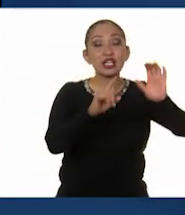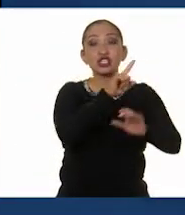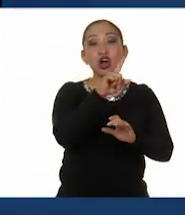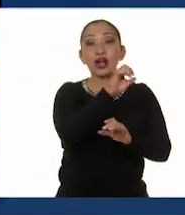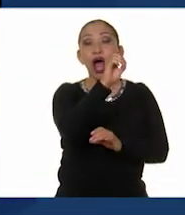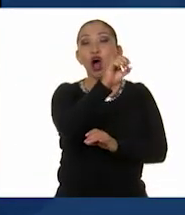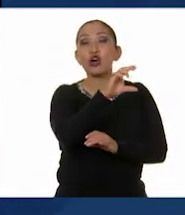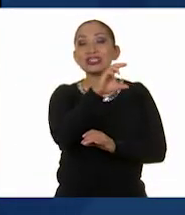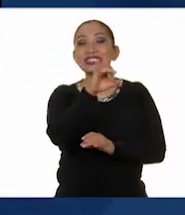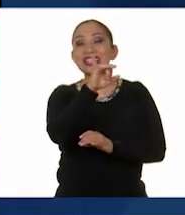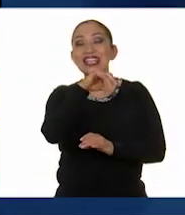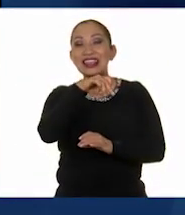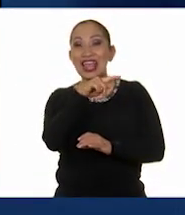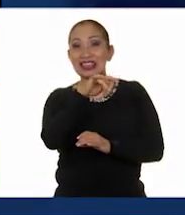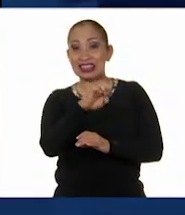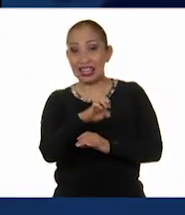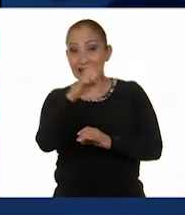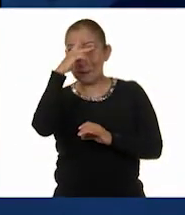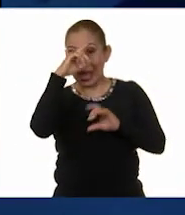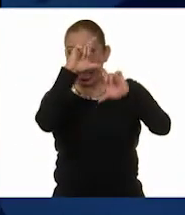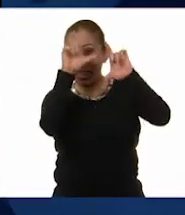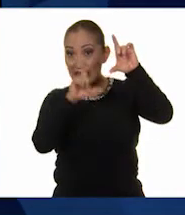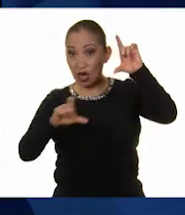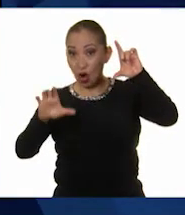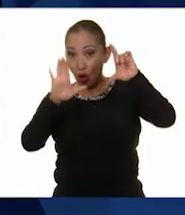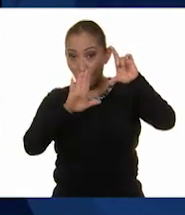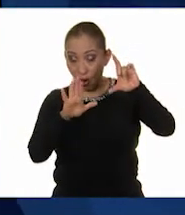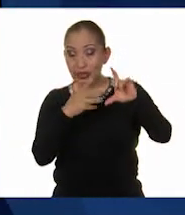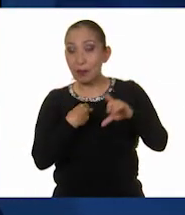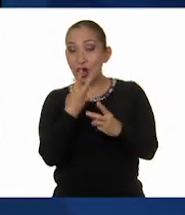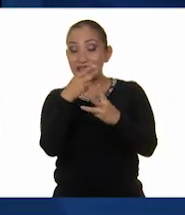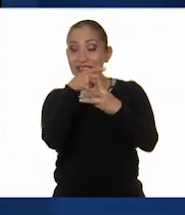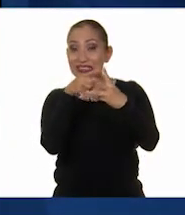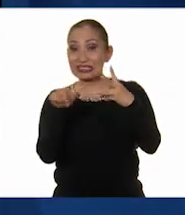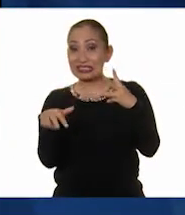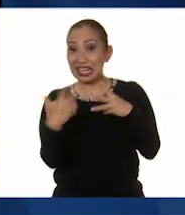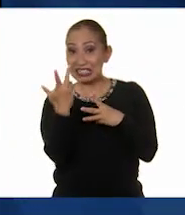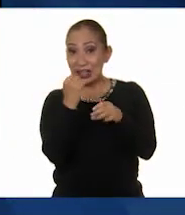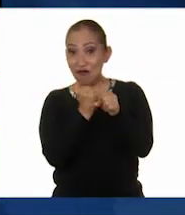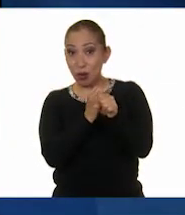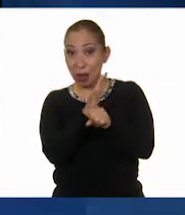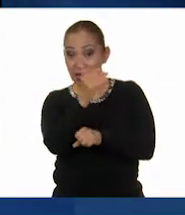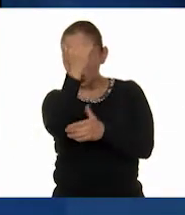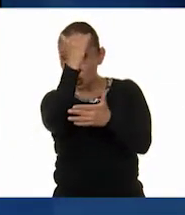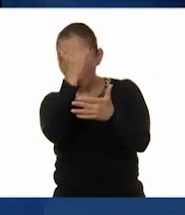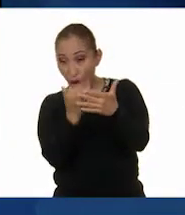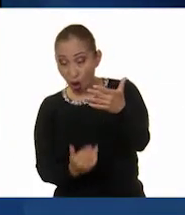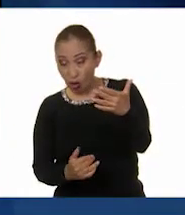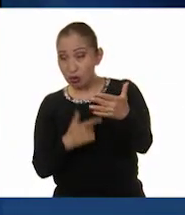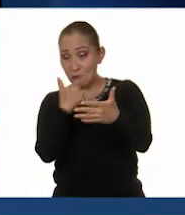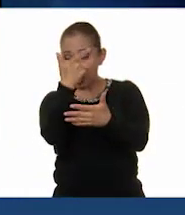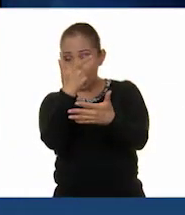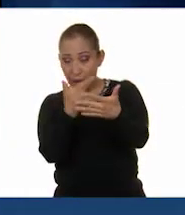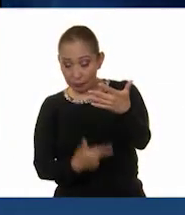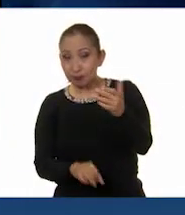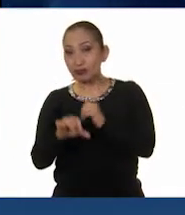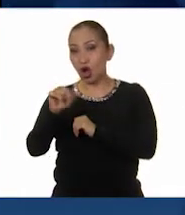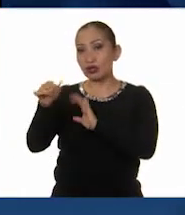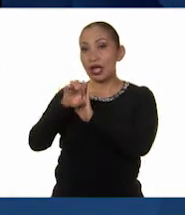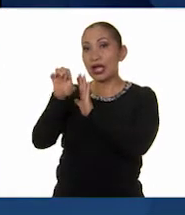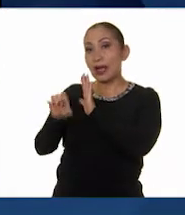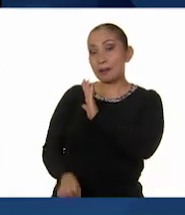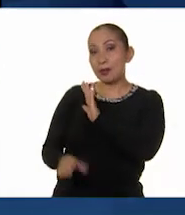país. Con estas características tenemos 13 datos en el conjunto total. El otro ejemplo